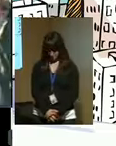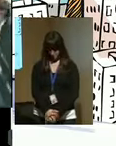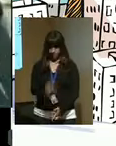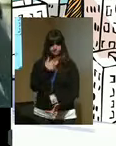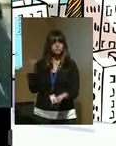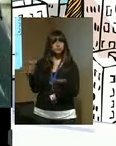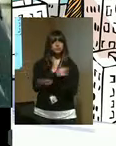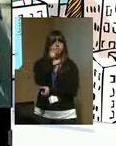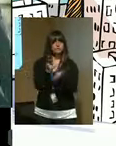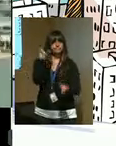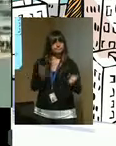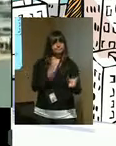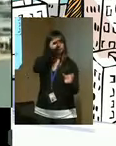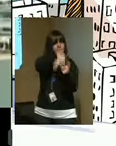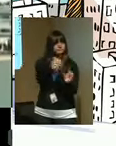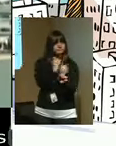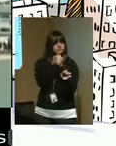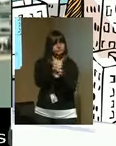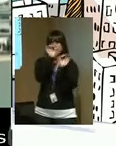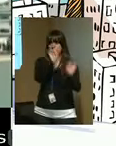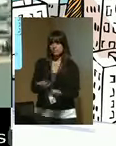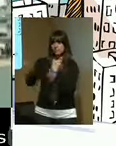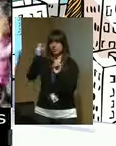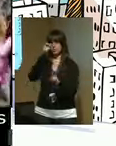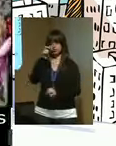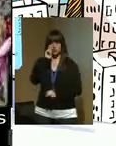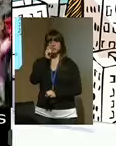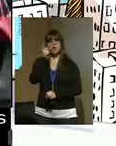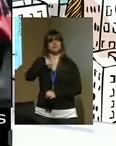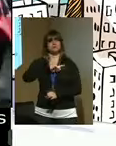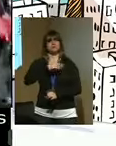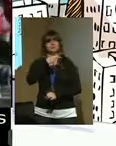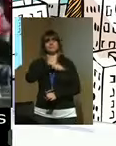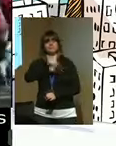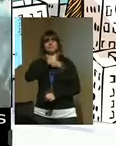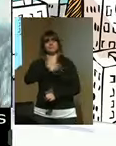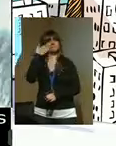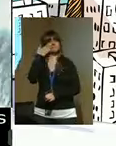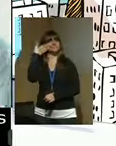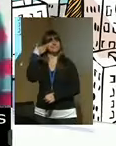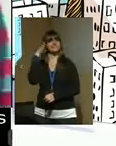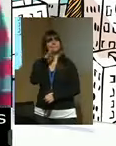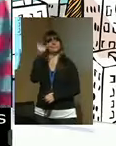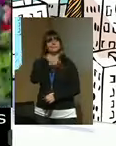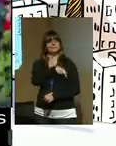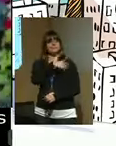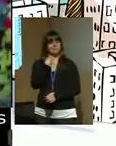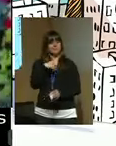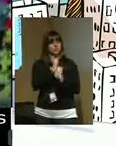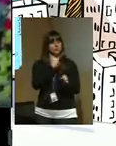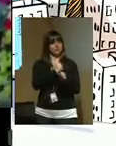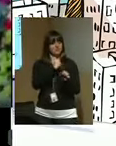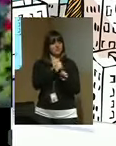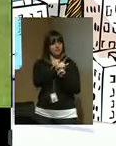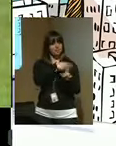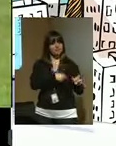Todos los miembros de la Defensoría del Turista hoy nos sentimos orgullosos porque a través de este trabajo